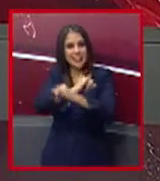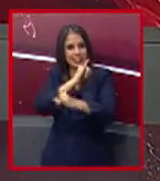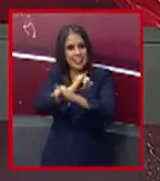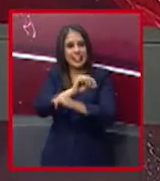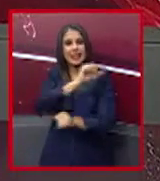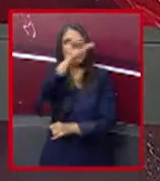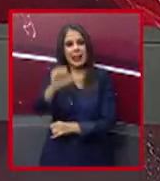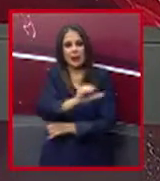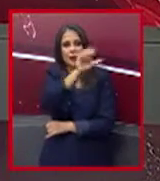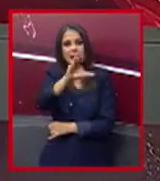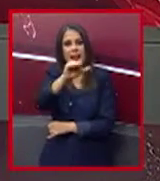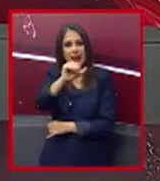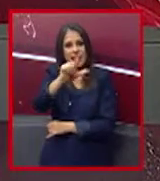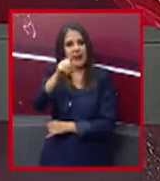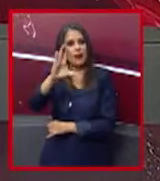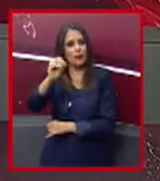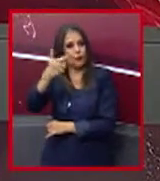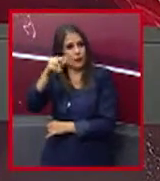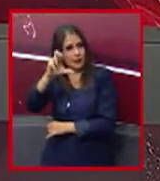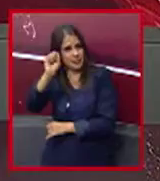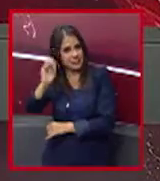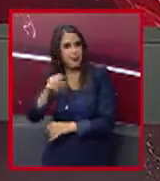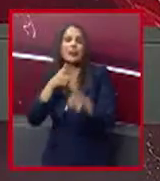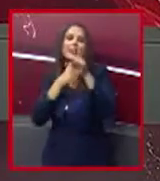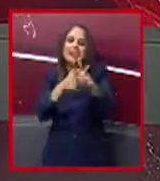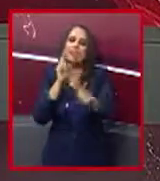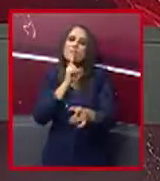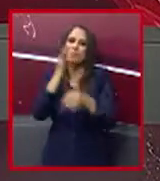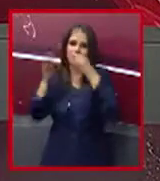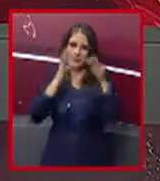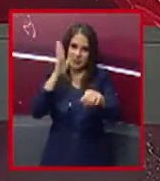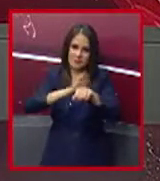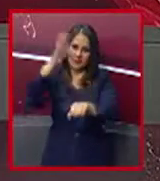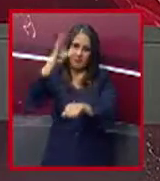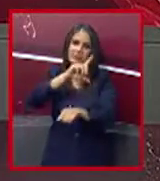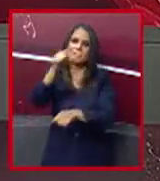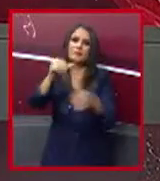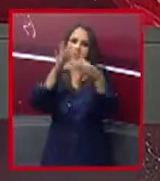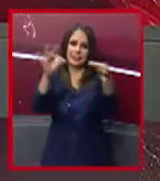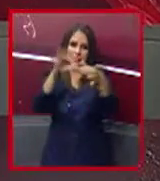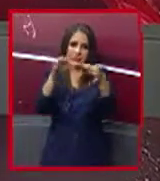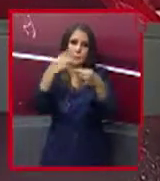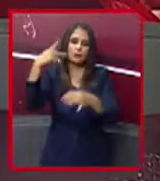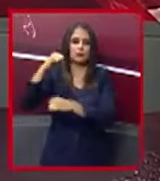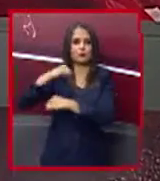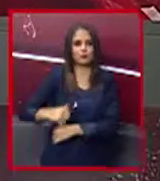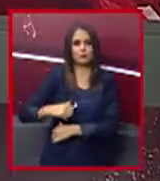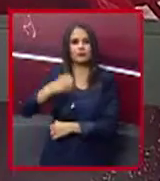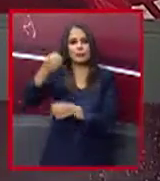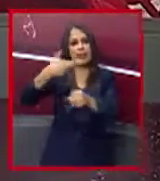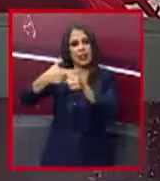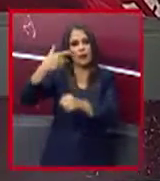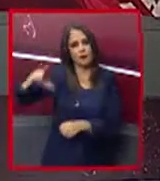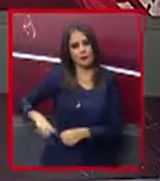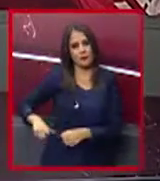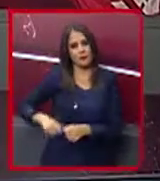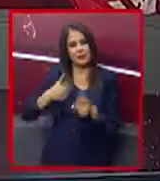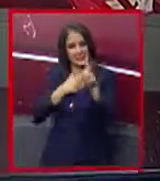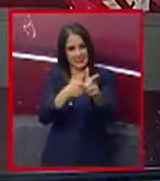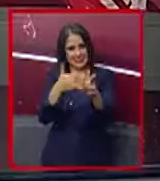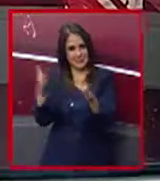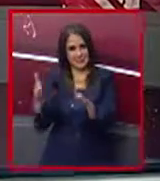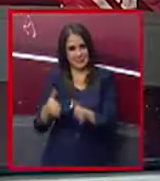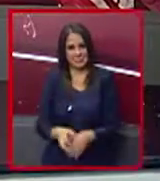presentes en @canalcongreso. Mientras tanto, continuamos con más información y la comparecencia del titular de la Secretaría de Gobernación. Continuamos.